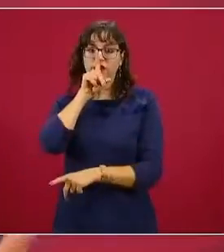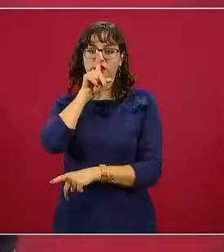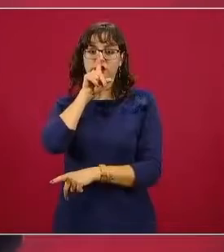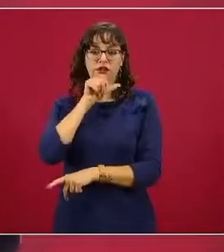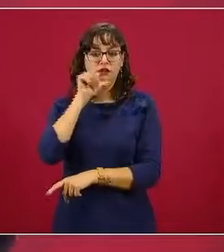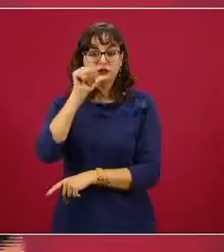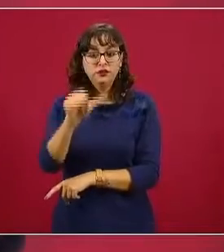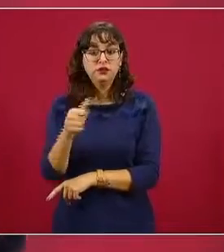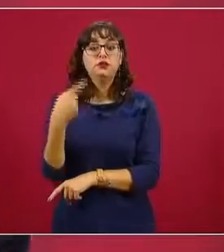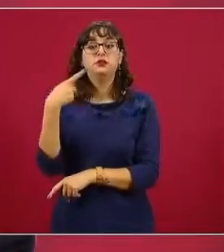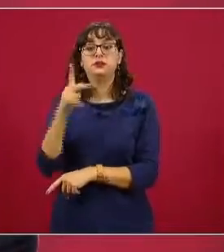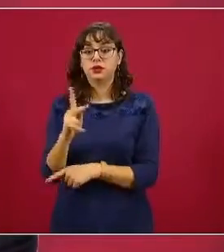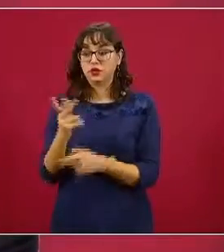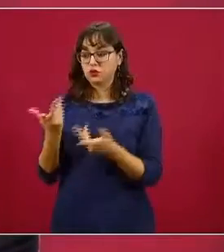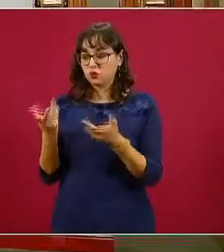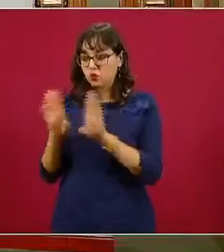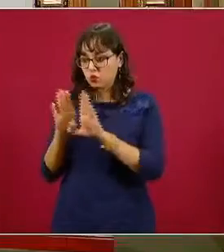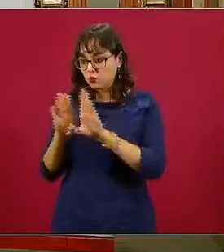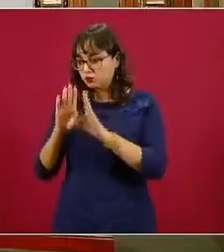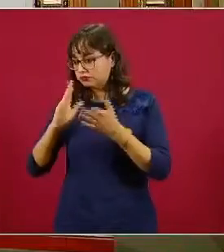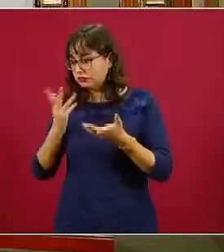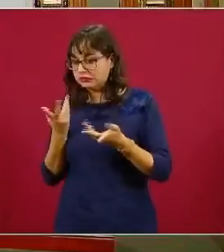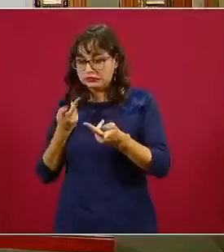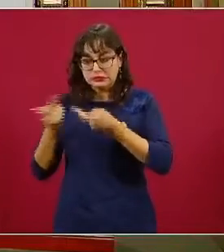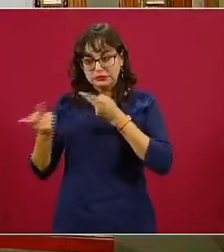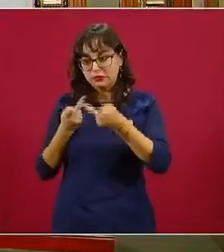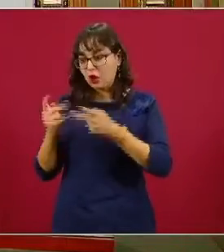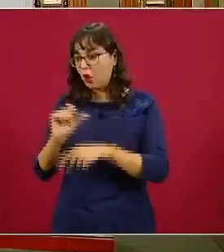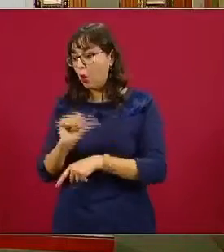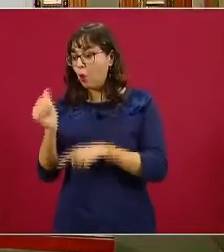tuvimos que buscar modalidades para